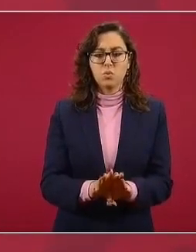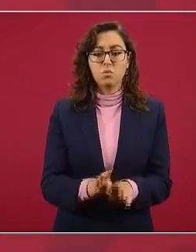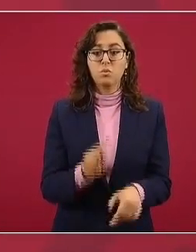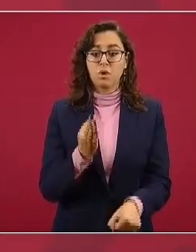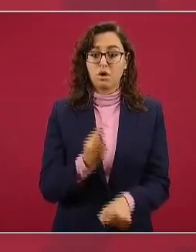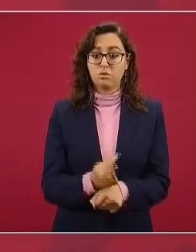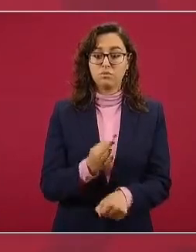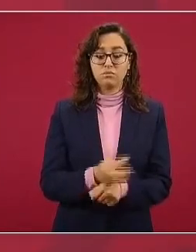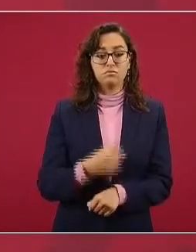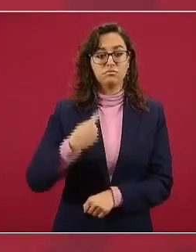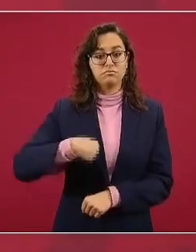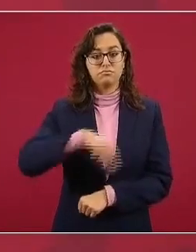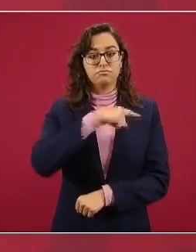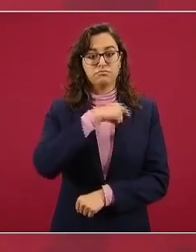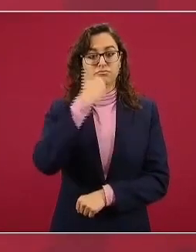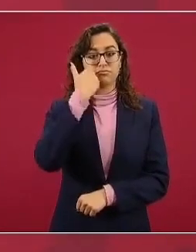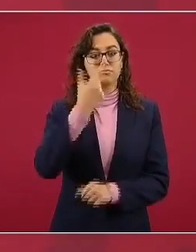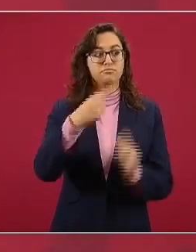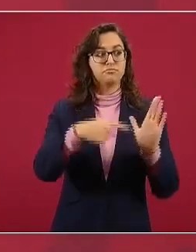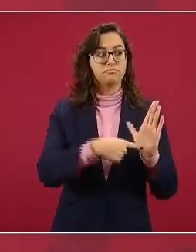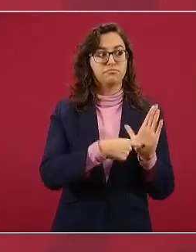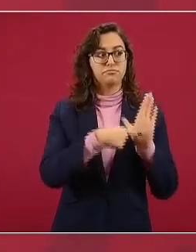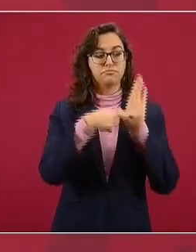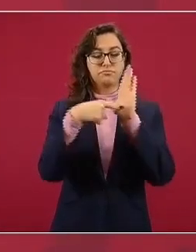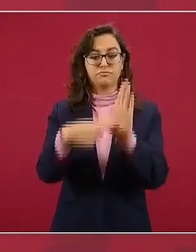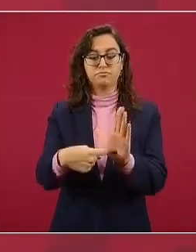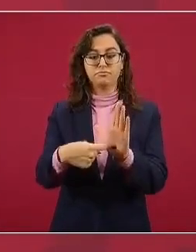manifiesto nuestra postura,